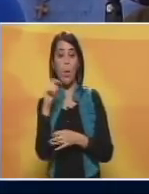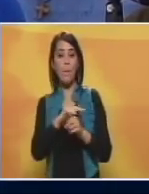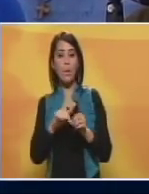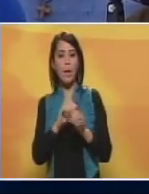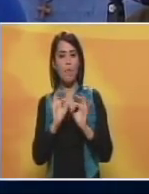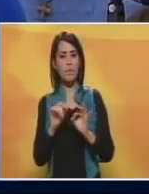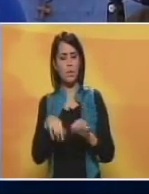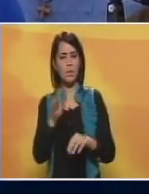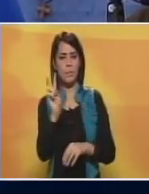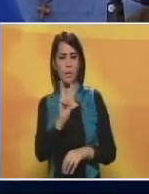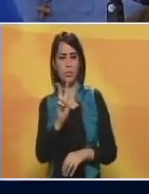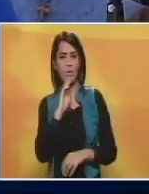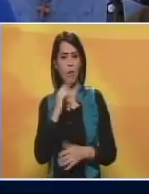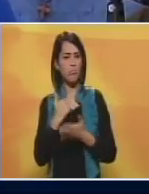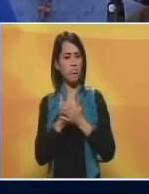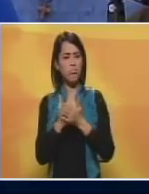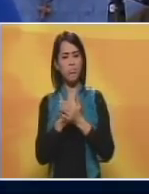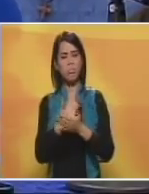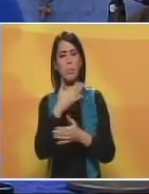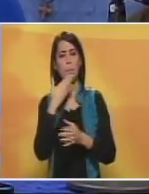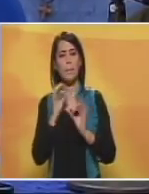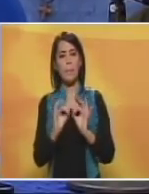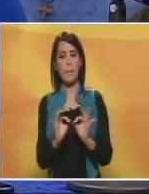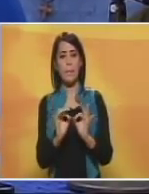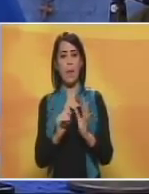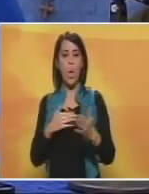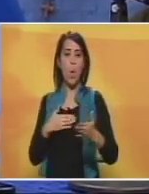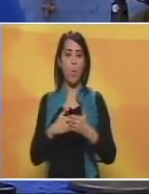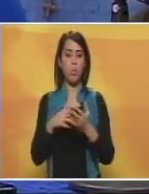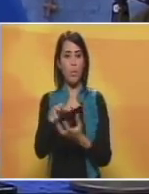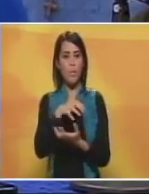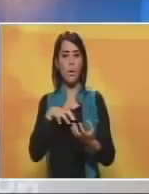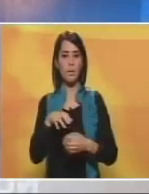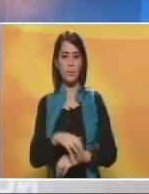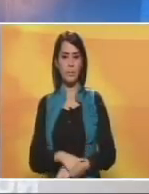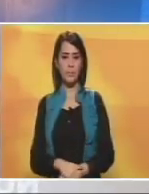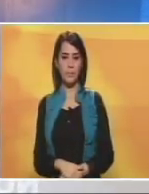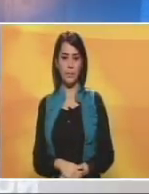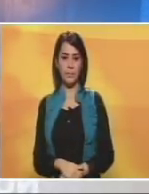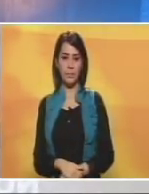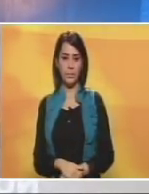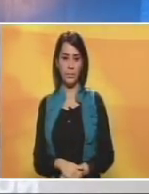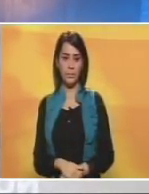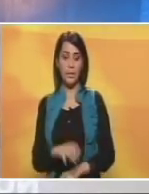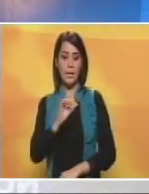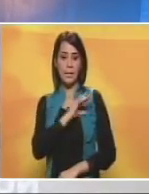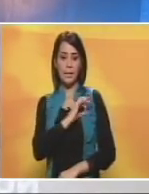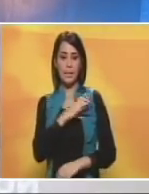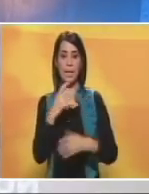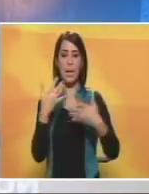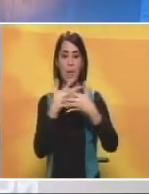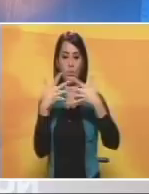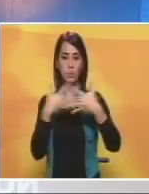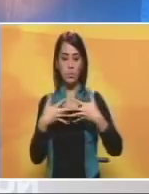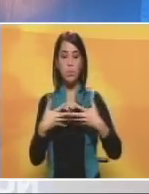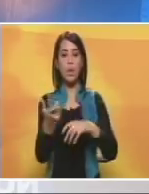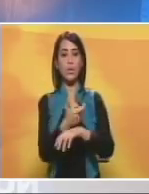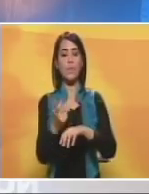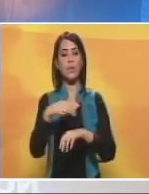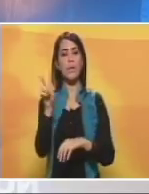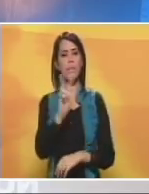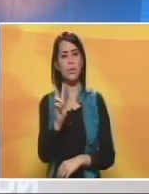dijo que ayuda enormemente a combatir la crisis. Chile enviará una nota al gobierno de Venezuela en